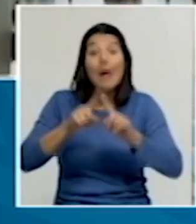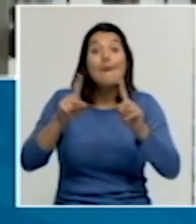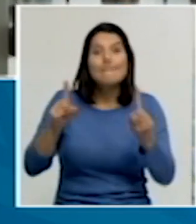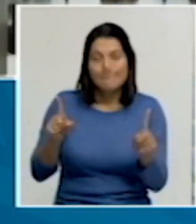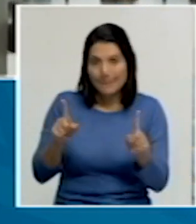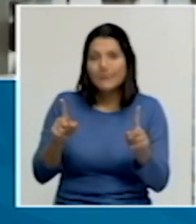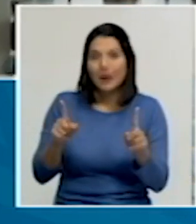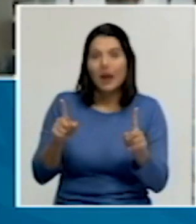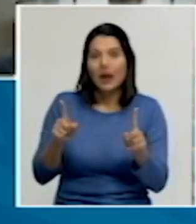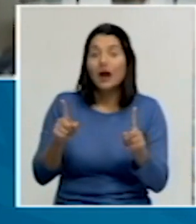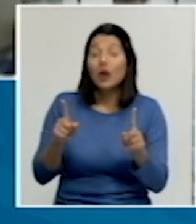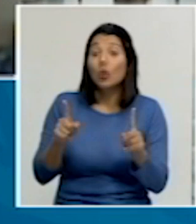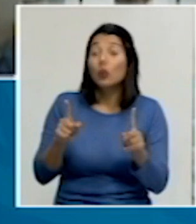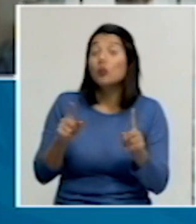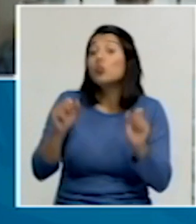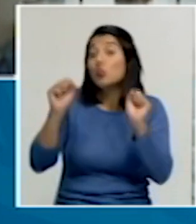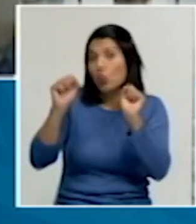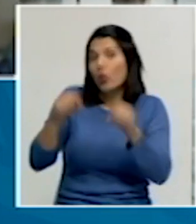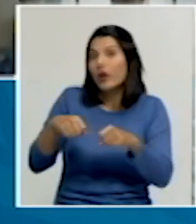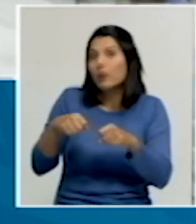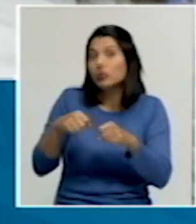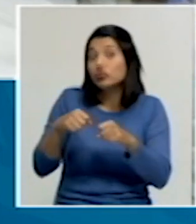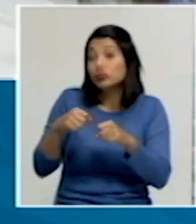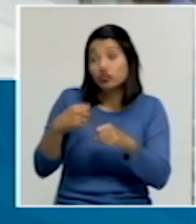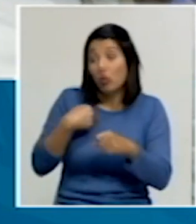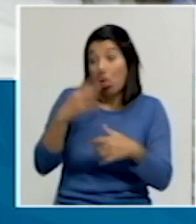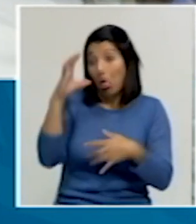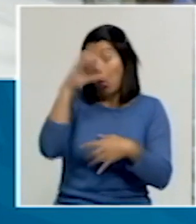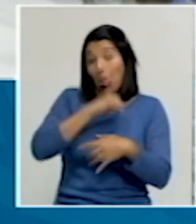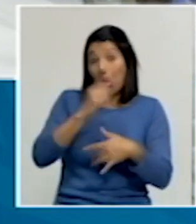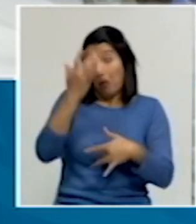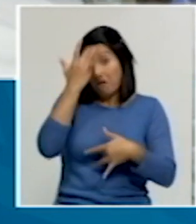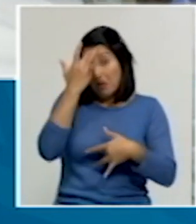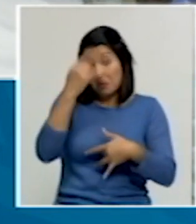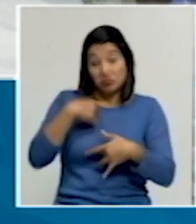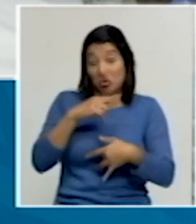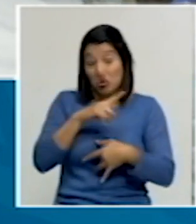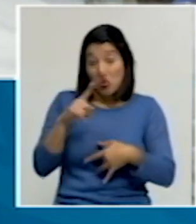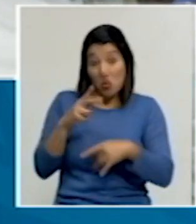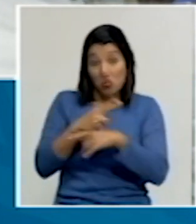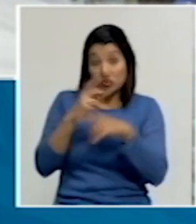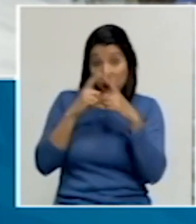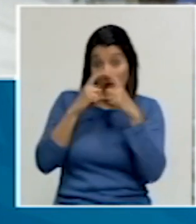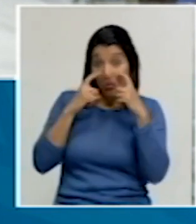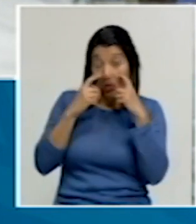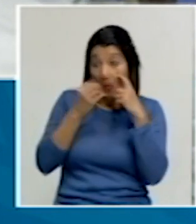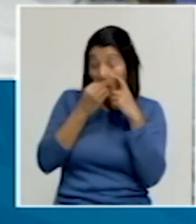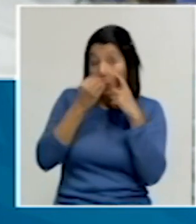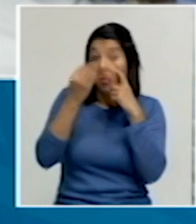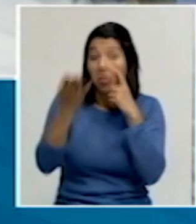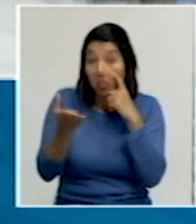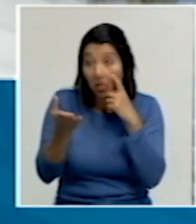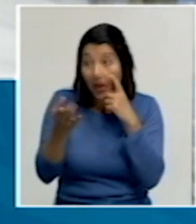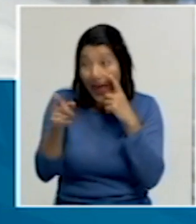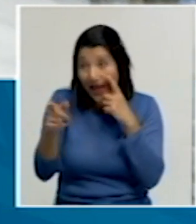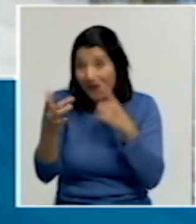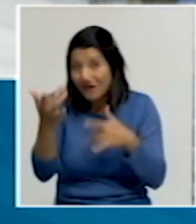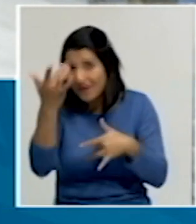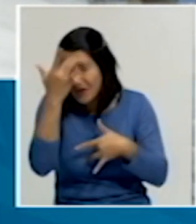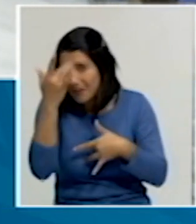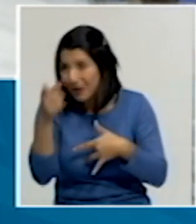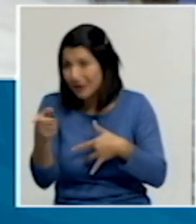sí les puede hacer mucho daño ese virus y los puede llevar al hospital. En este momento tenemos más de 300, podrían ser más o